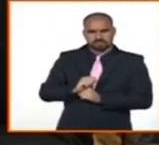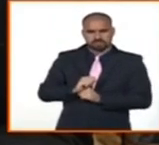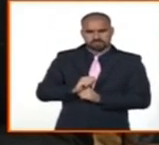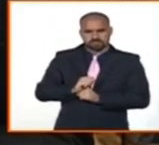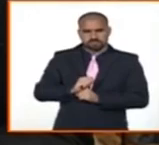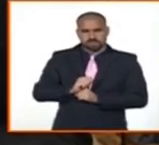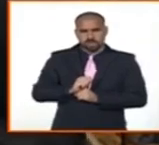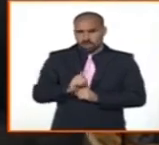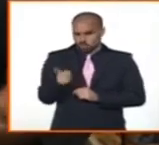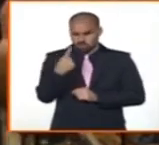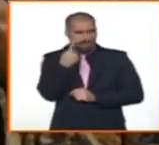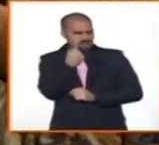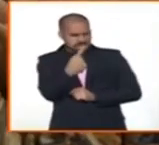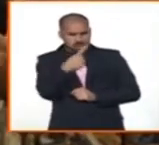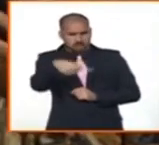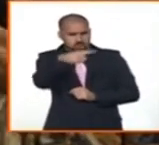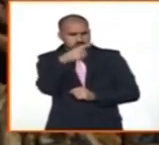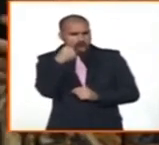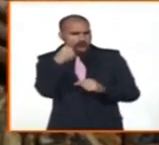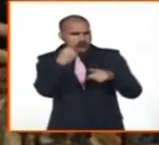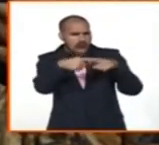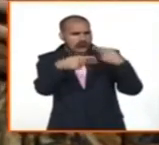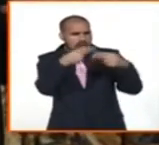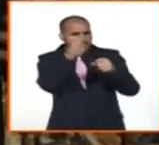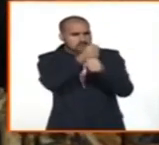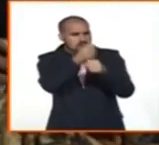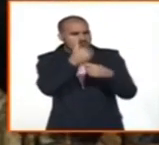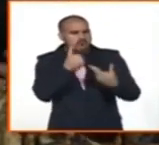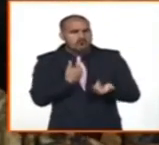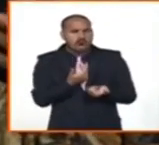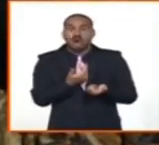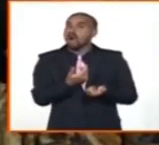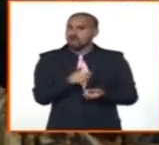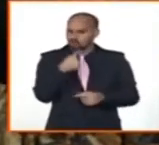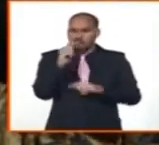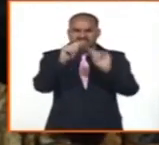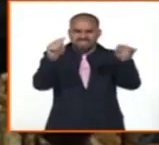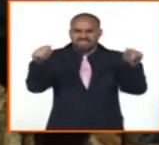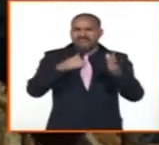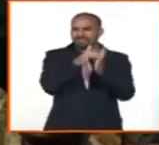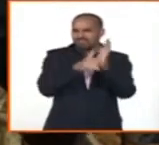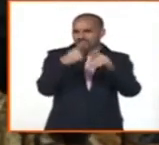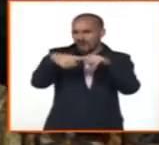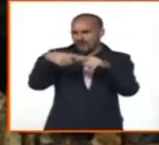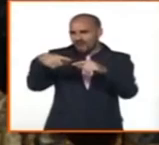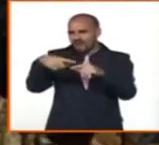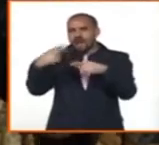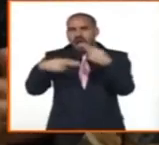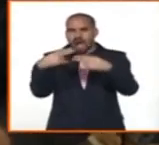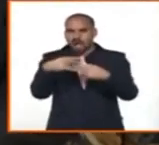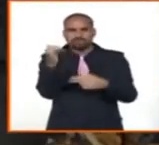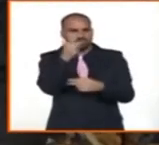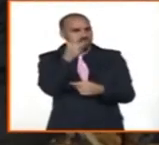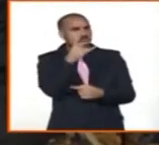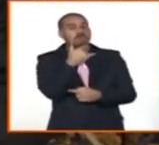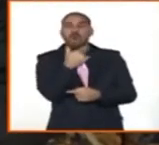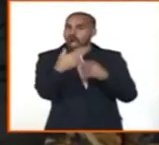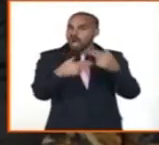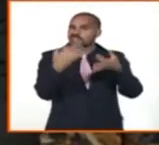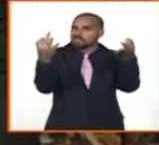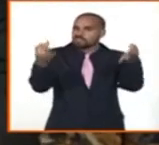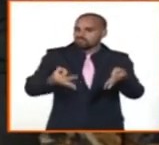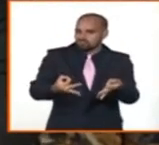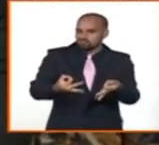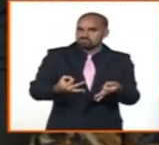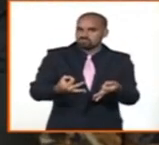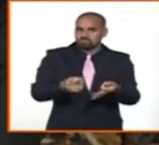ustedes, uno se da cuenta, uno ya empieza a decir, tenemos youtubers, tenemos influencers, tenemos gente de izquierda que lo hacen de una manera original. Nosotros nos